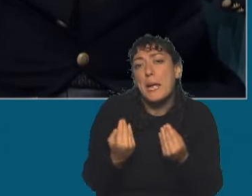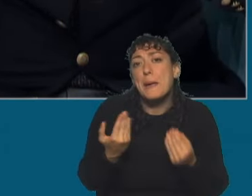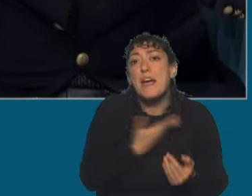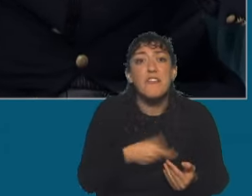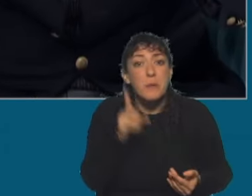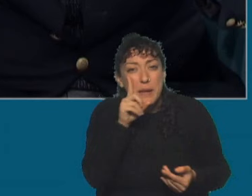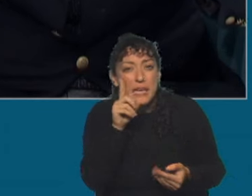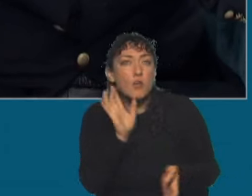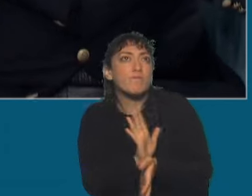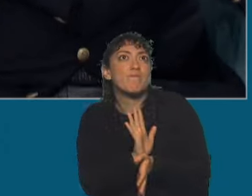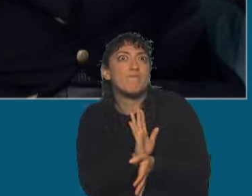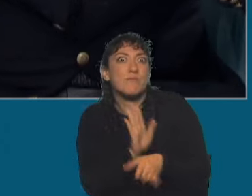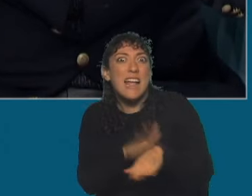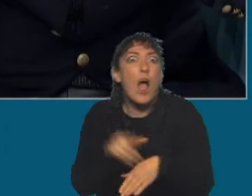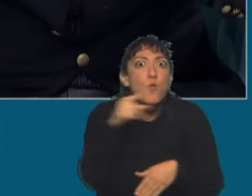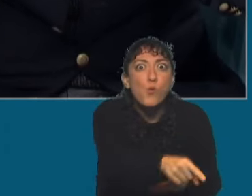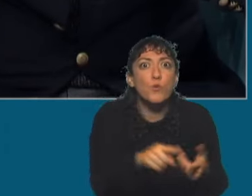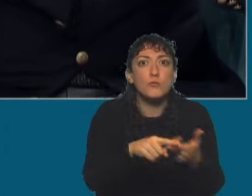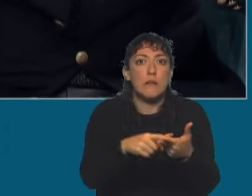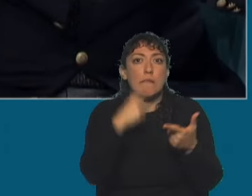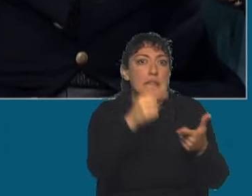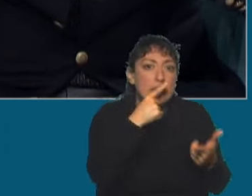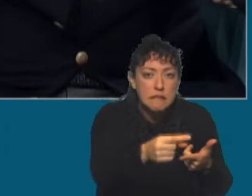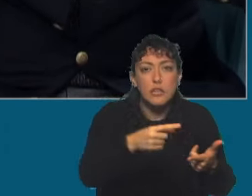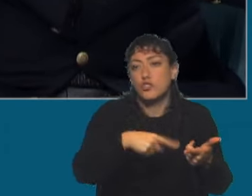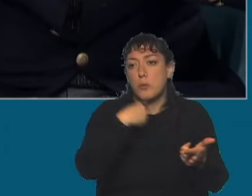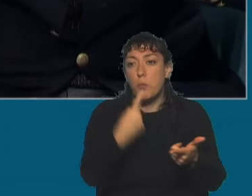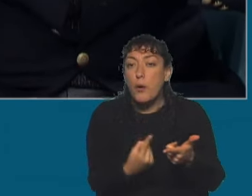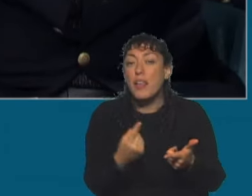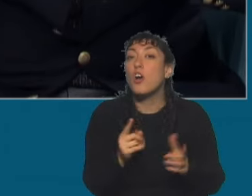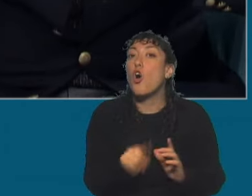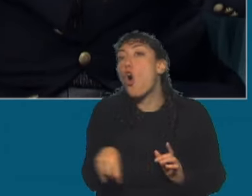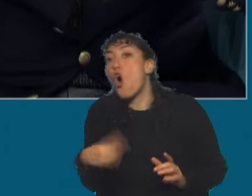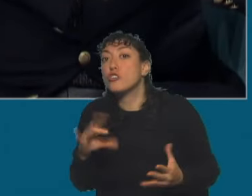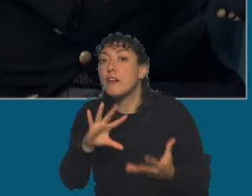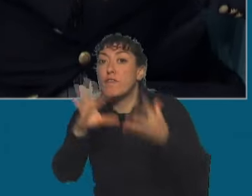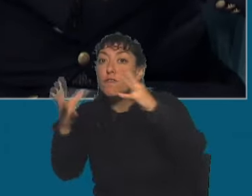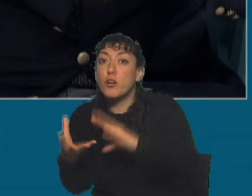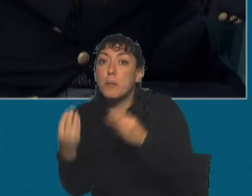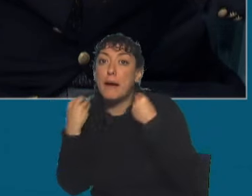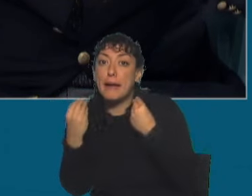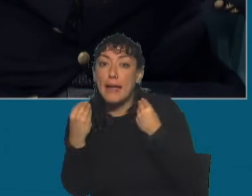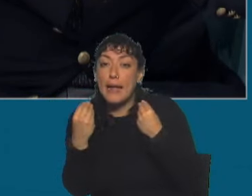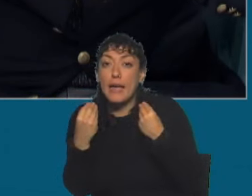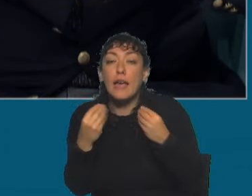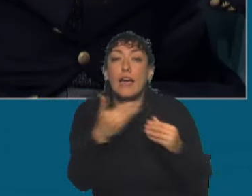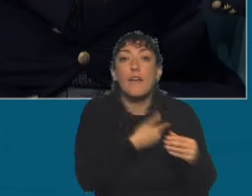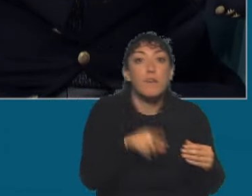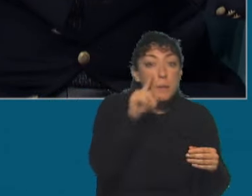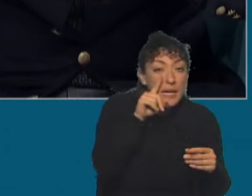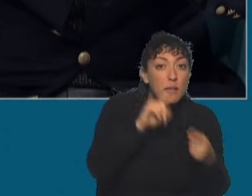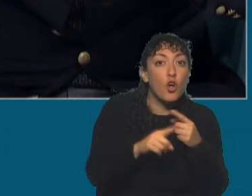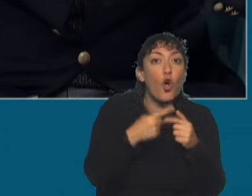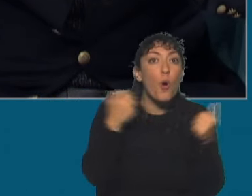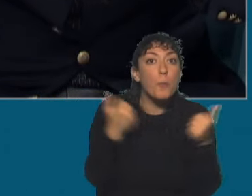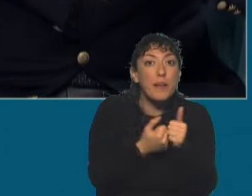ser acusado ni demandado, existe una opción que es cuando el fondo viola su convenio